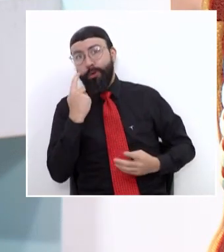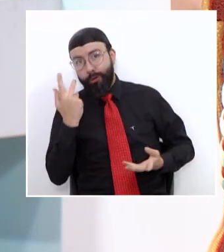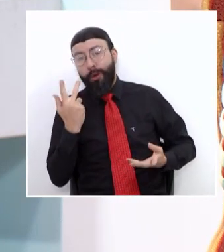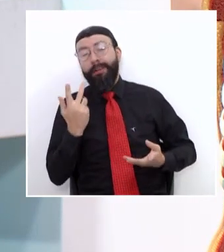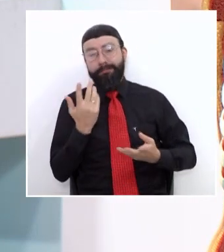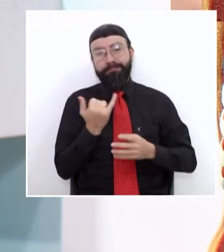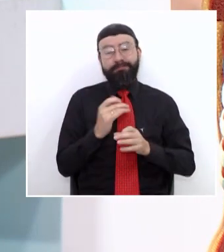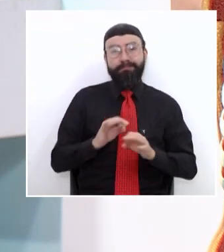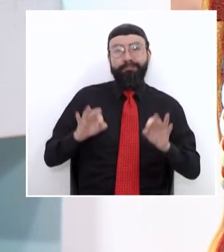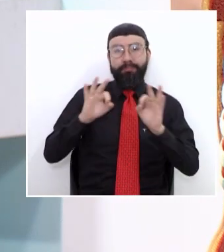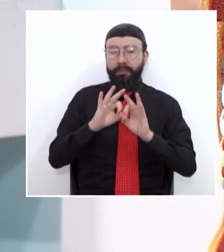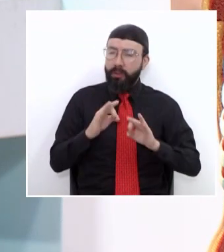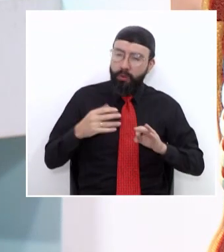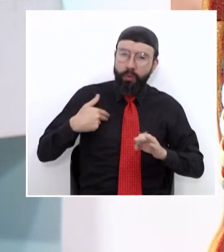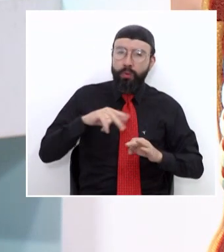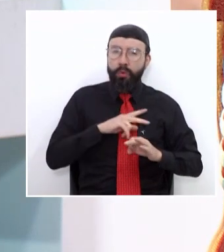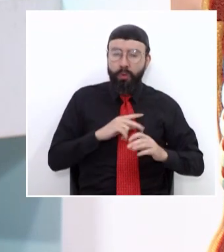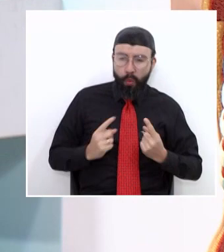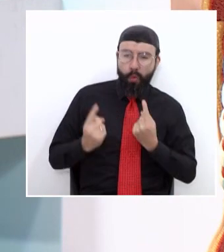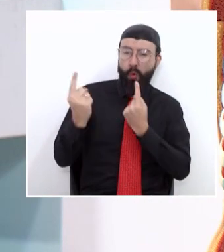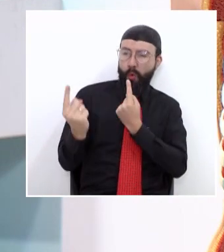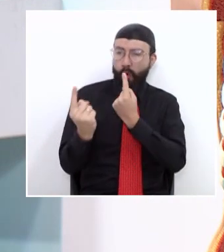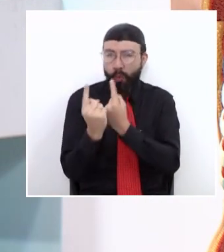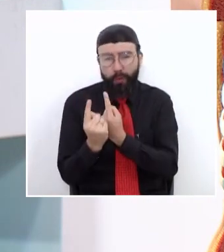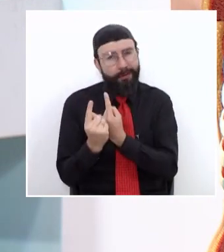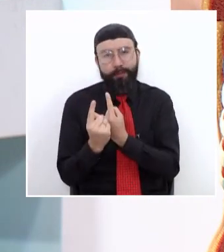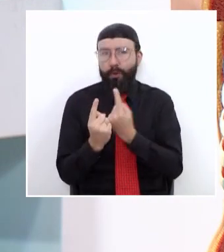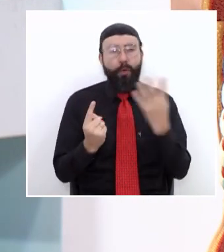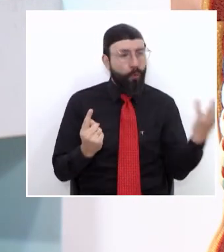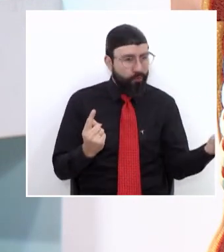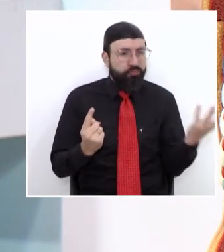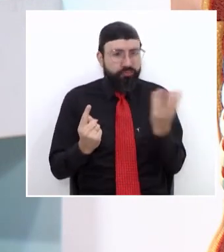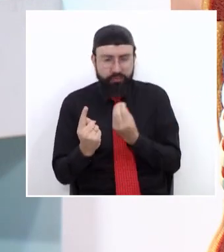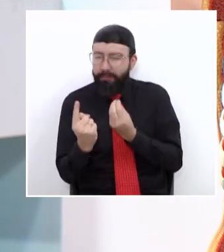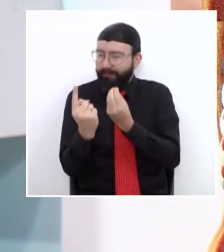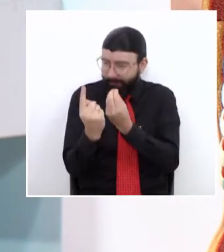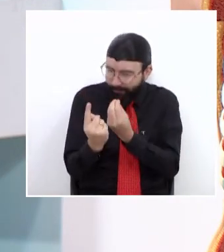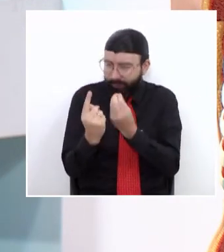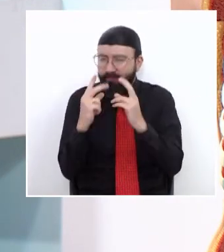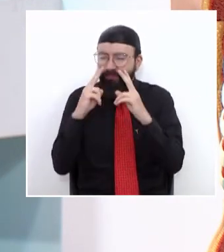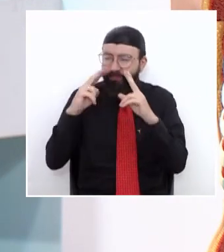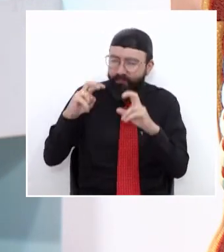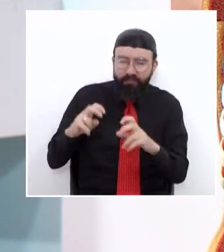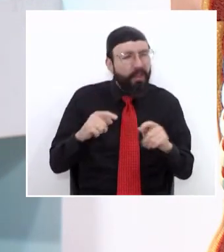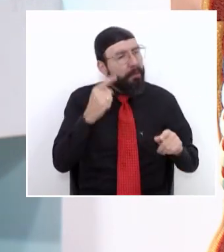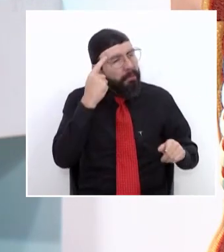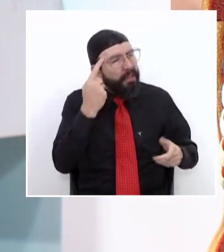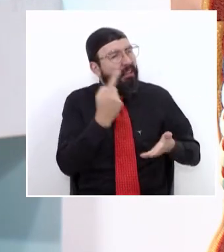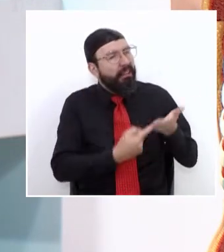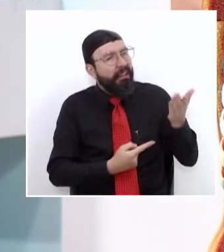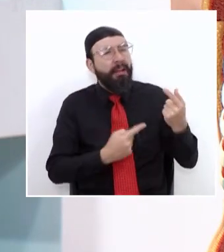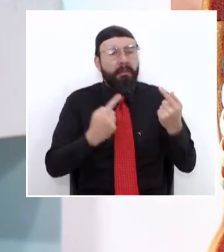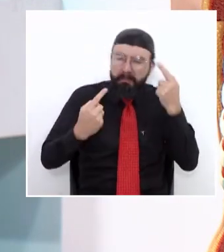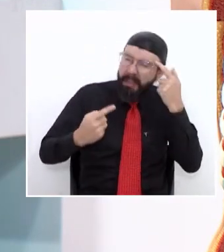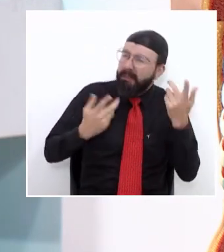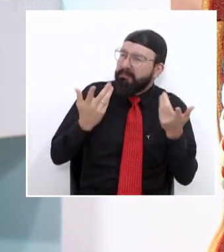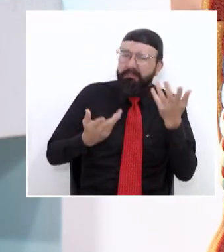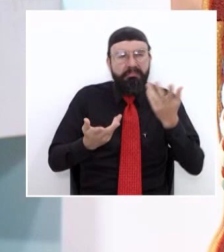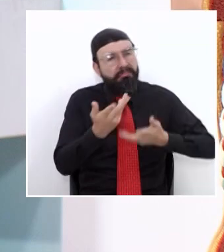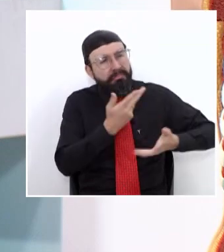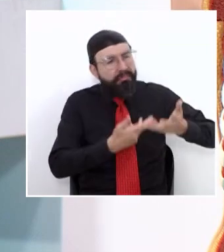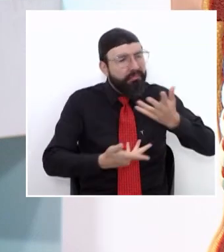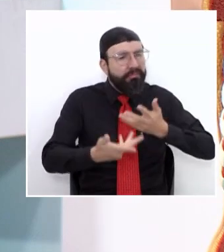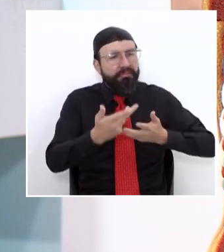ronda médica, en ronda integrativa. ¿Qué opina uno, el otro? Y así en conjunto podemos llegar realmente a